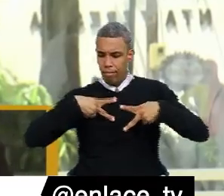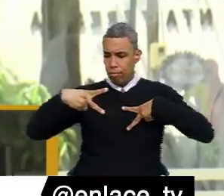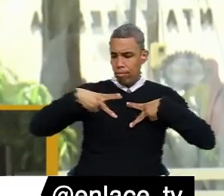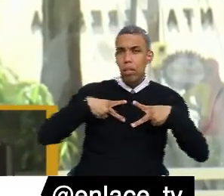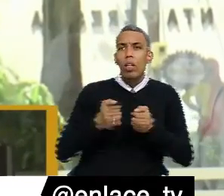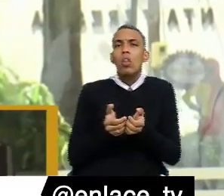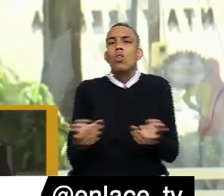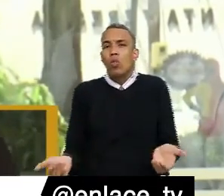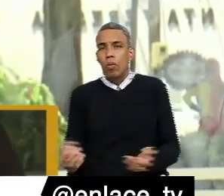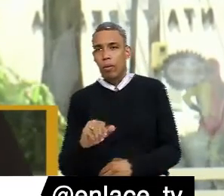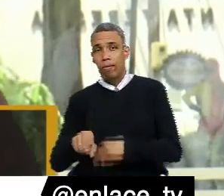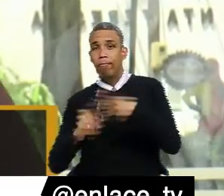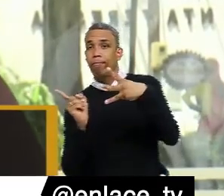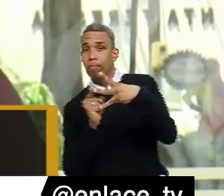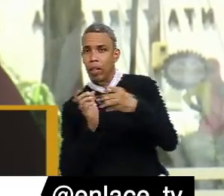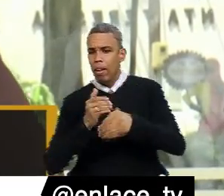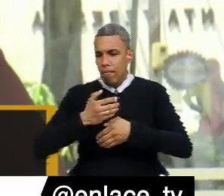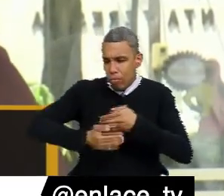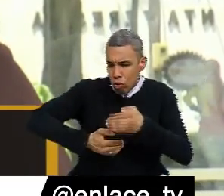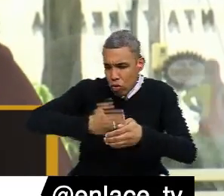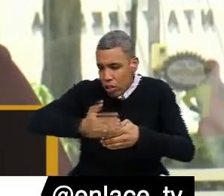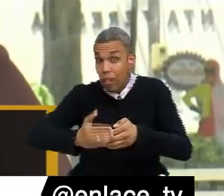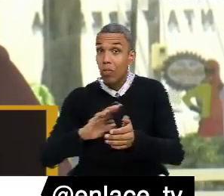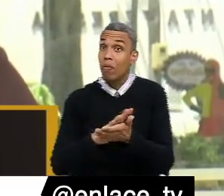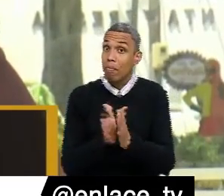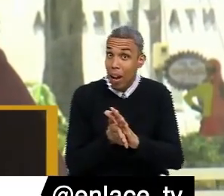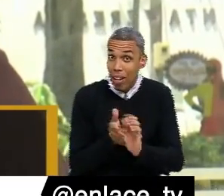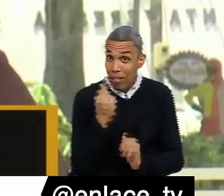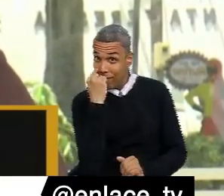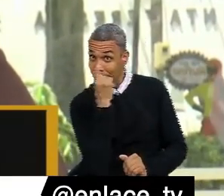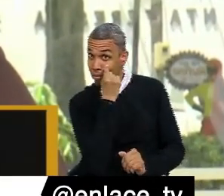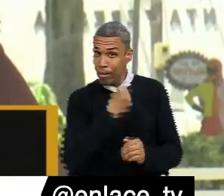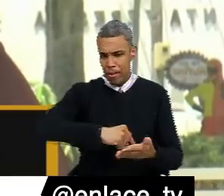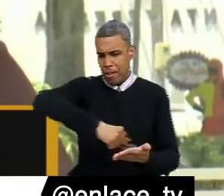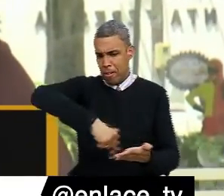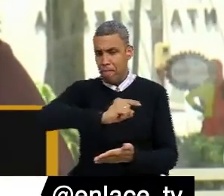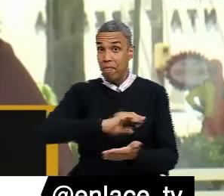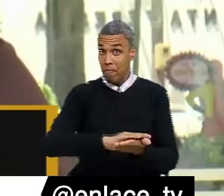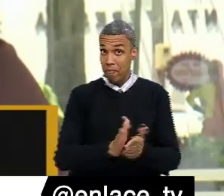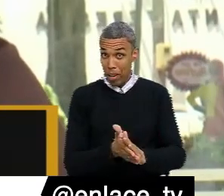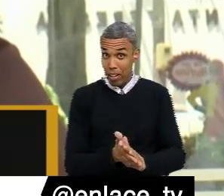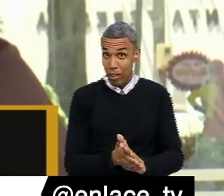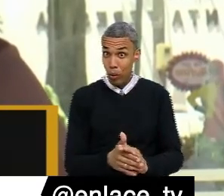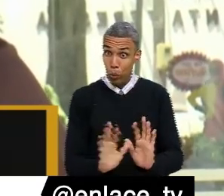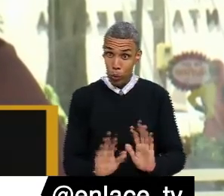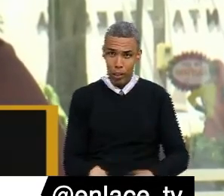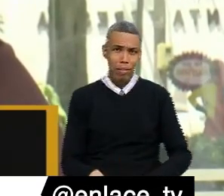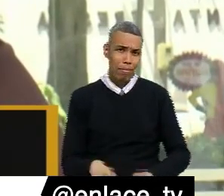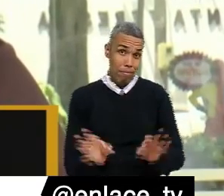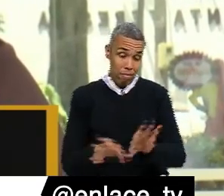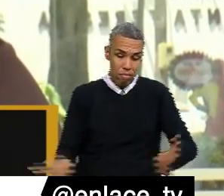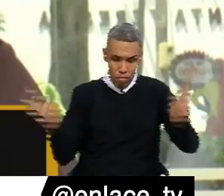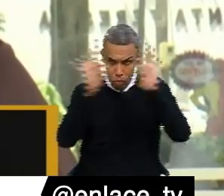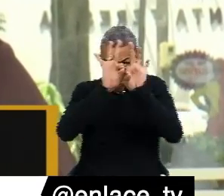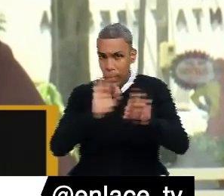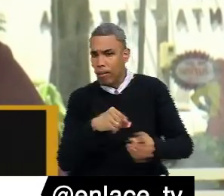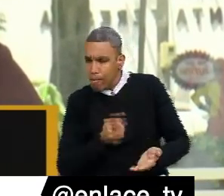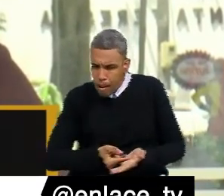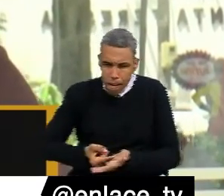está colocando de moda en estos momentos, un tema demasiado importante y amplio para tratar. También se va a dar